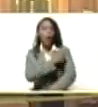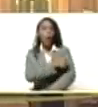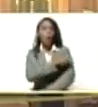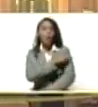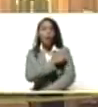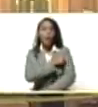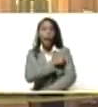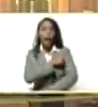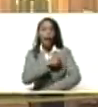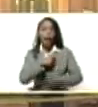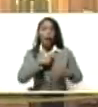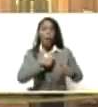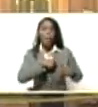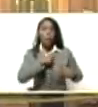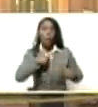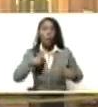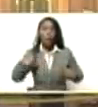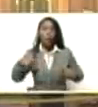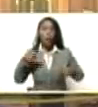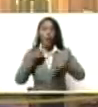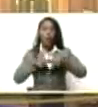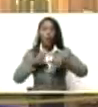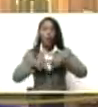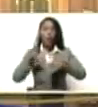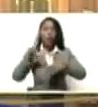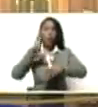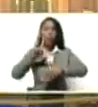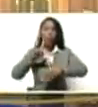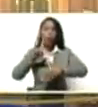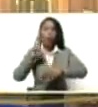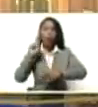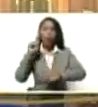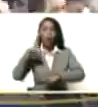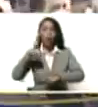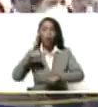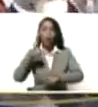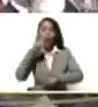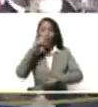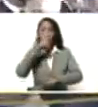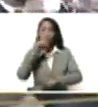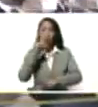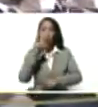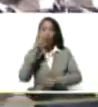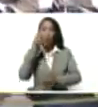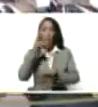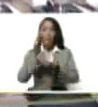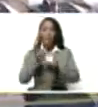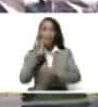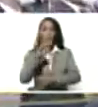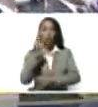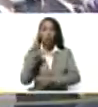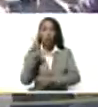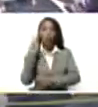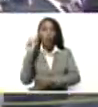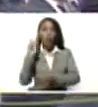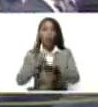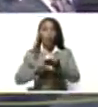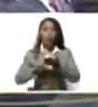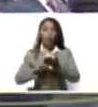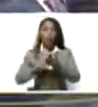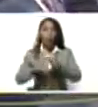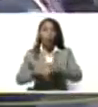allá veo a don freddy alivio arnal rosales gobernador del táchira